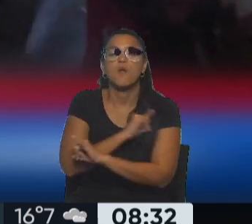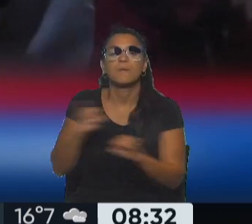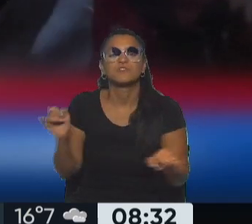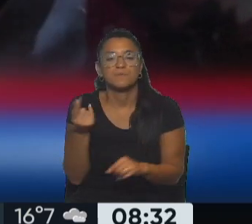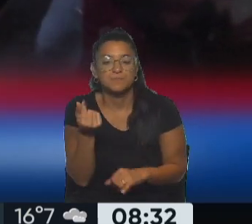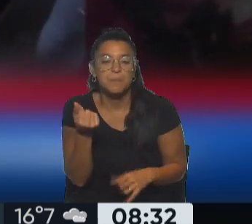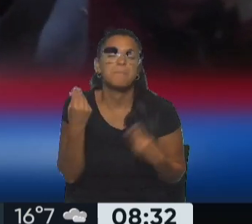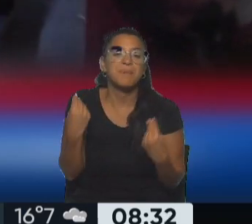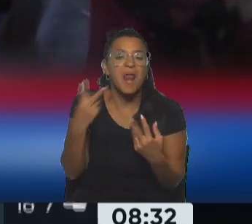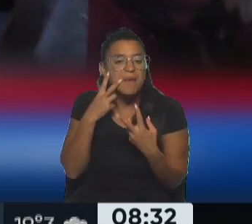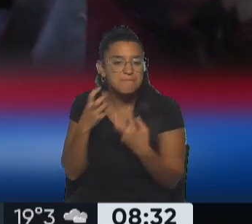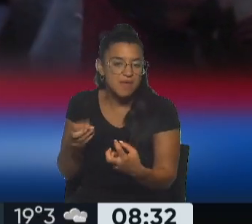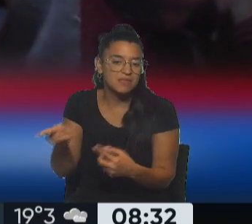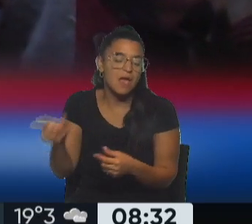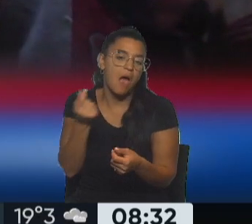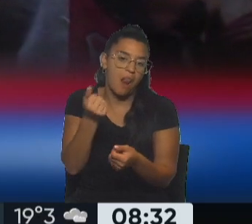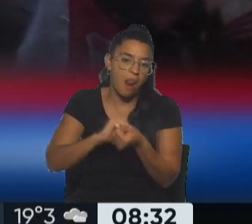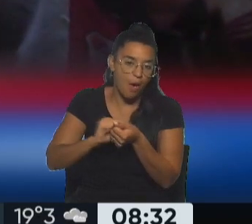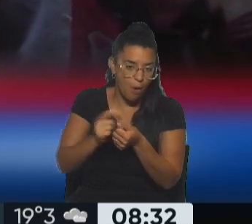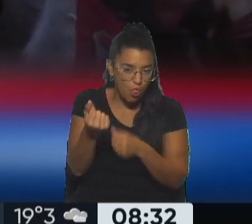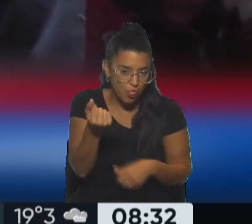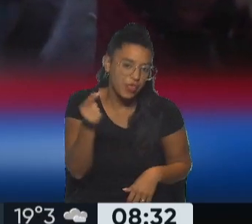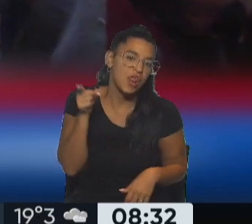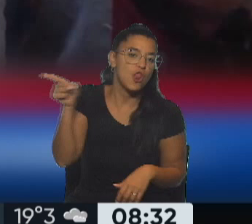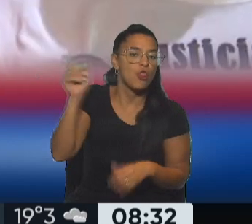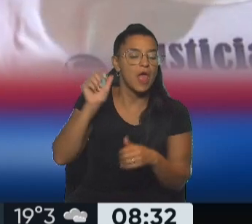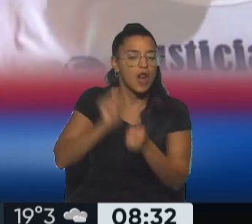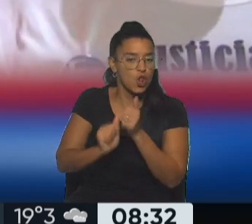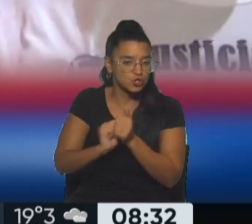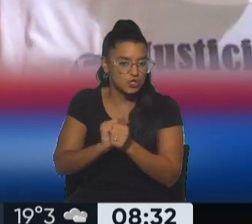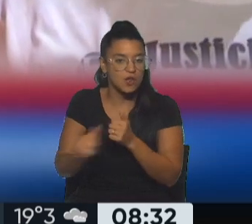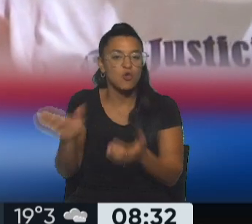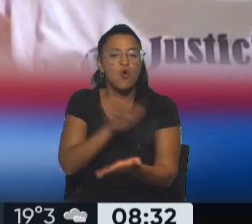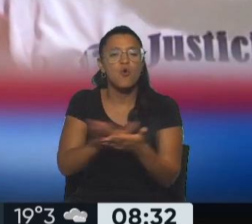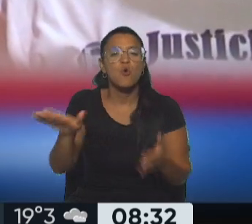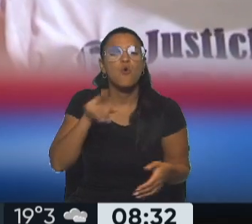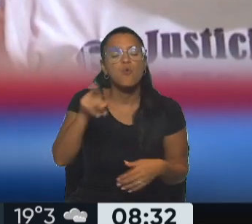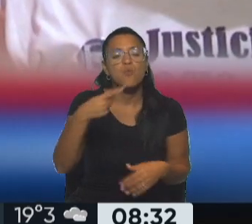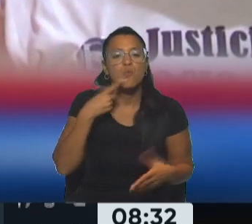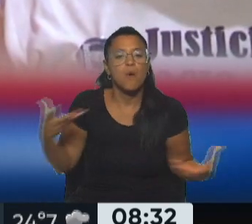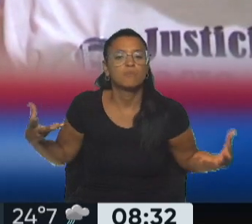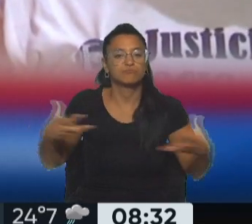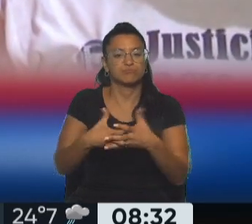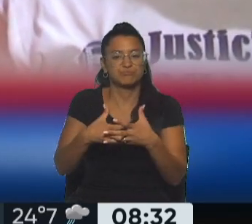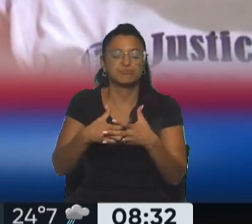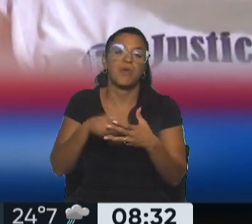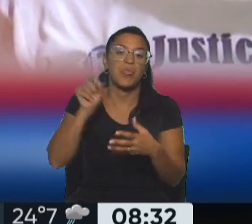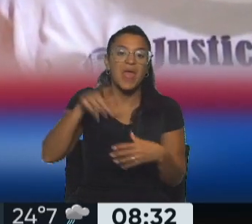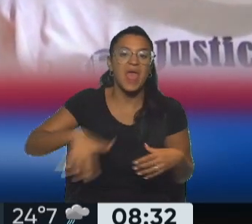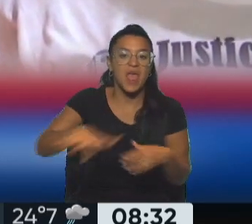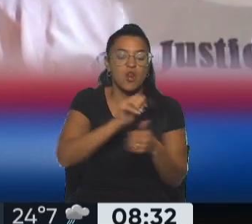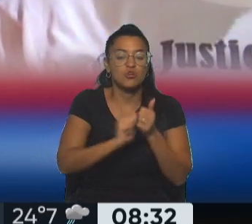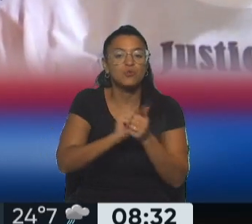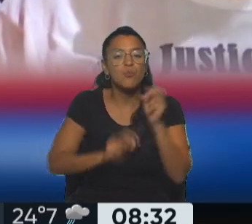para precisamente investigar el lavado de activos en Rosario. La nueva agencia regional buscará, entre otras